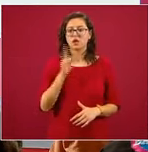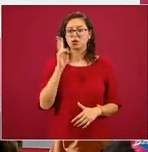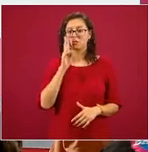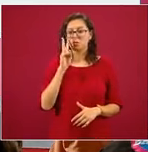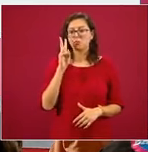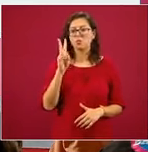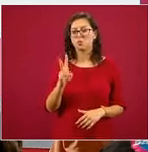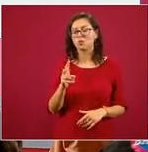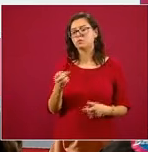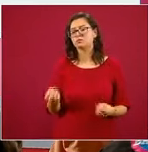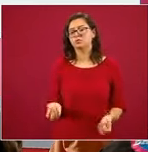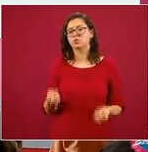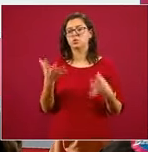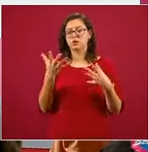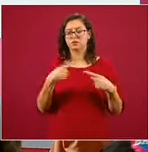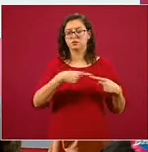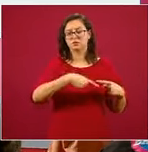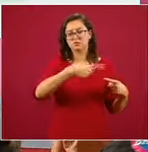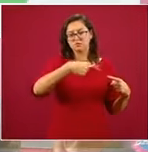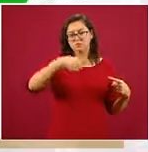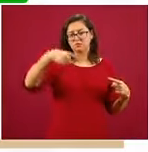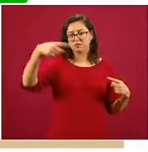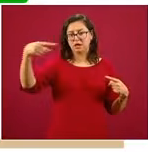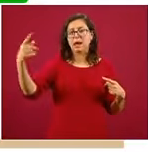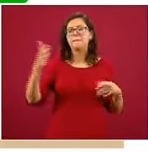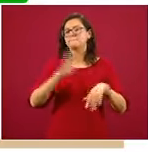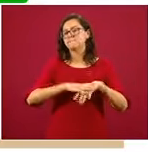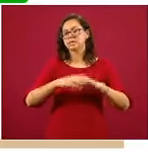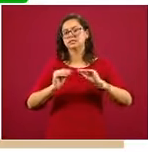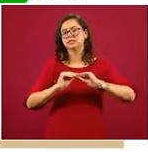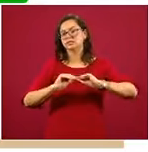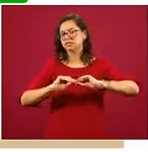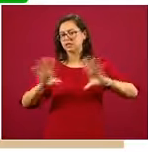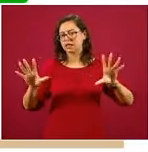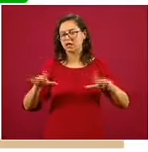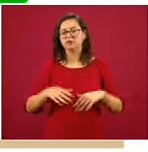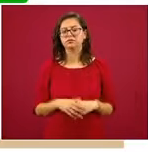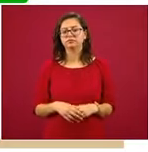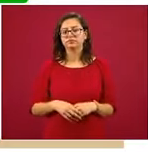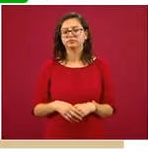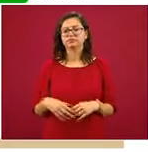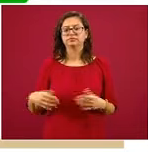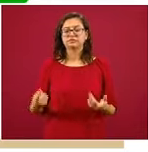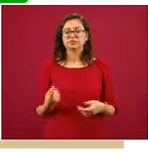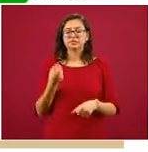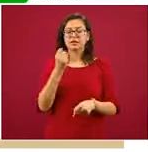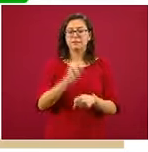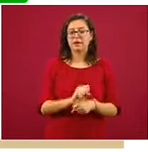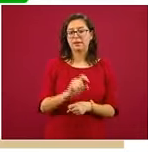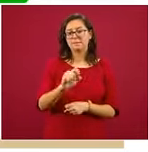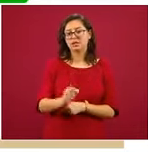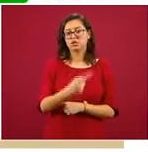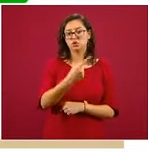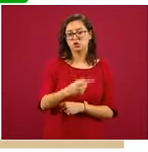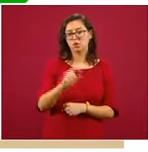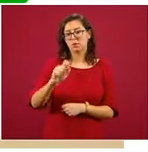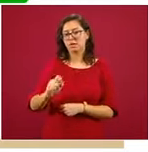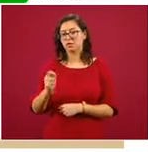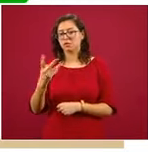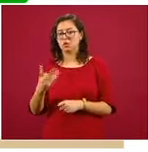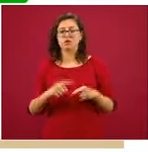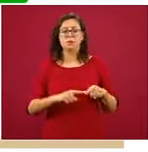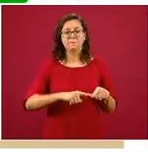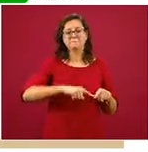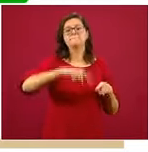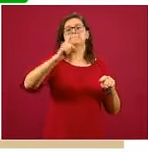casos estimados, vemos más claramente ese incremento, prácticamente 2 ondas que se dieron en la semana 21 y 24, pero para fines